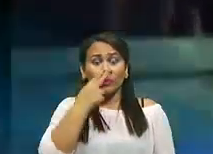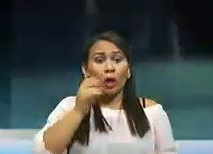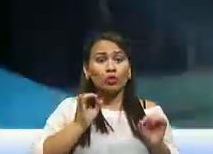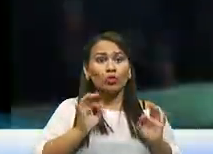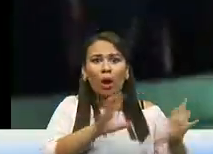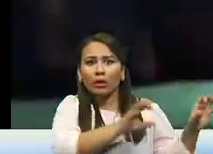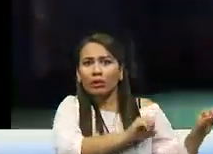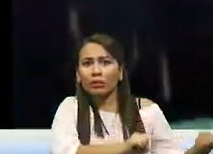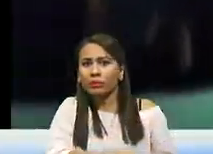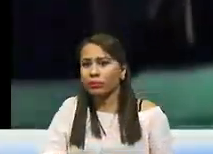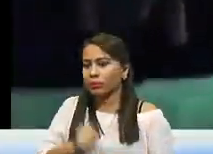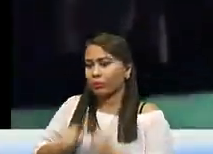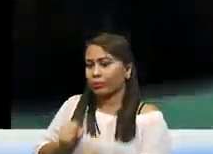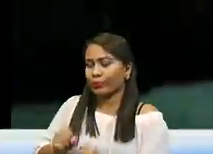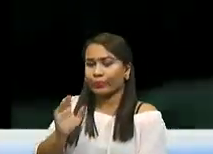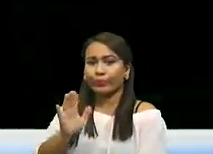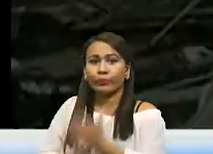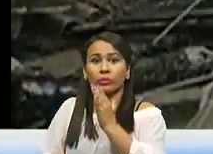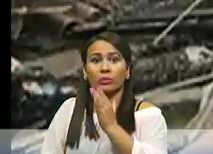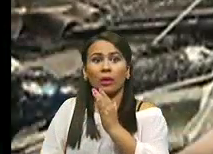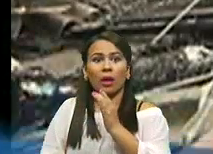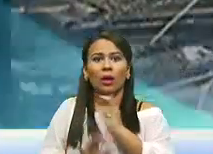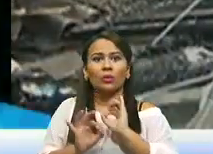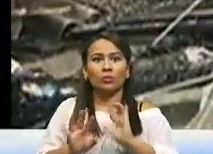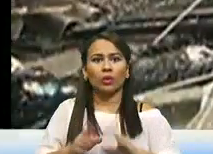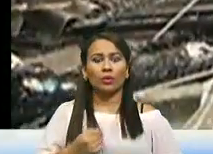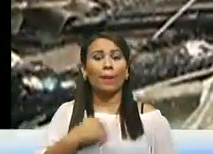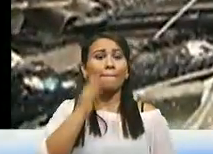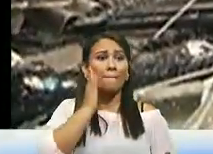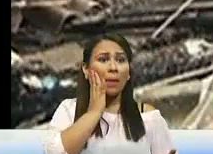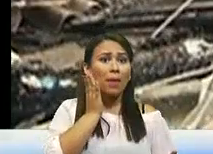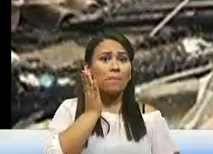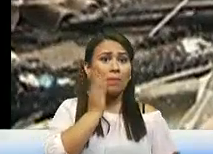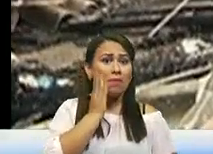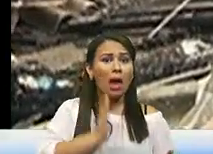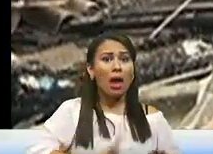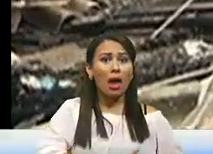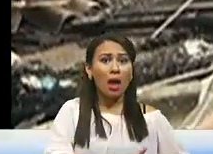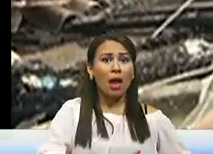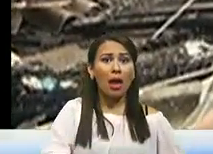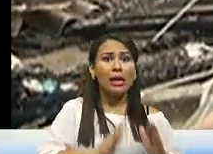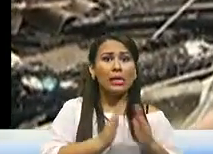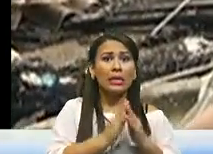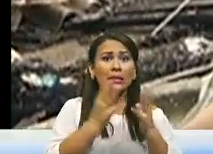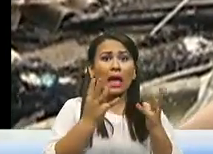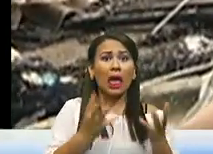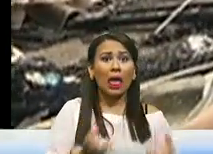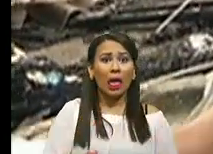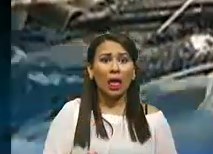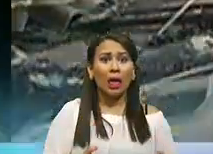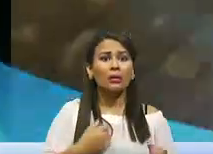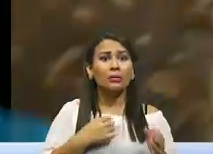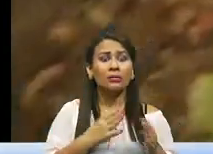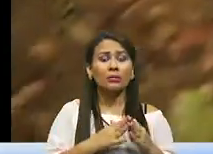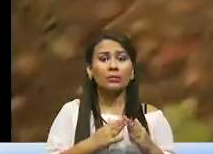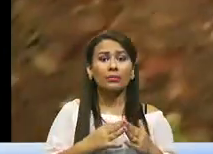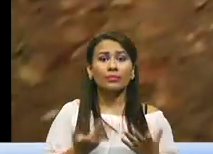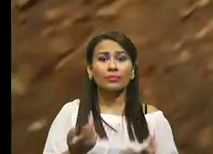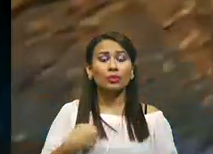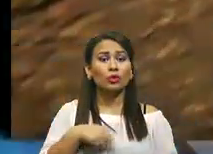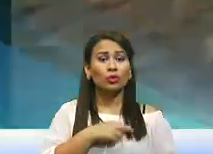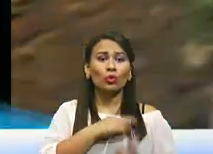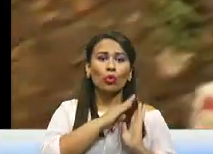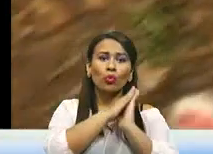la muerte en medio de las llamas. Mami, levántate, se está quemando la casa. Yo